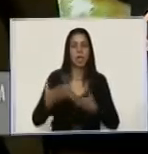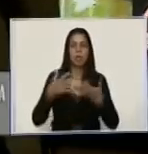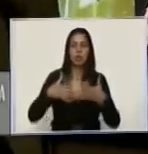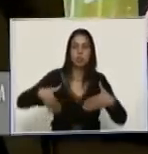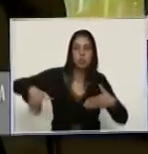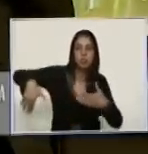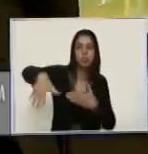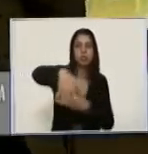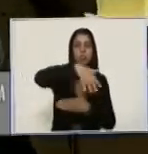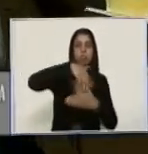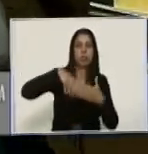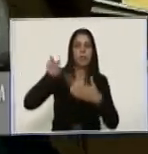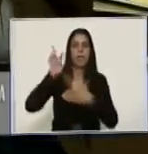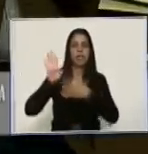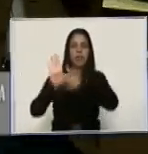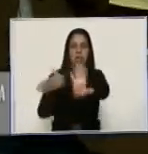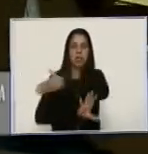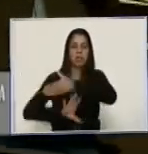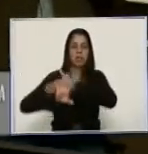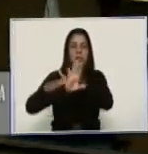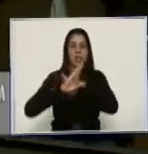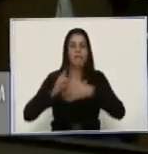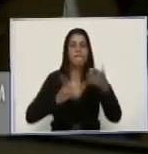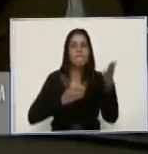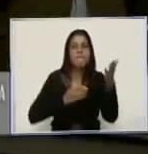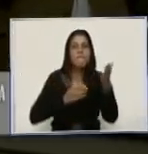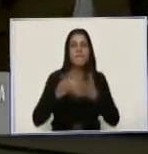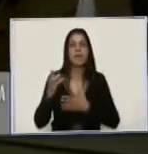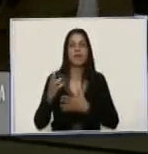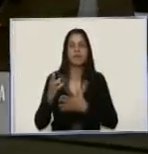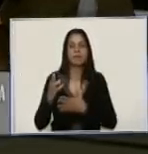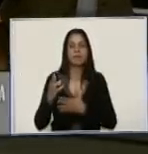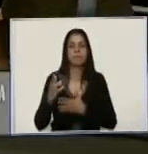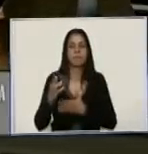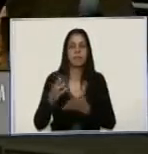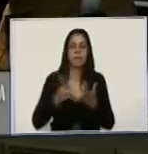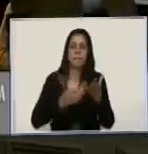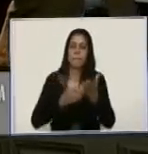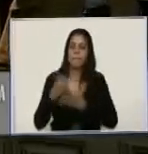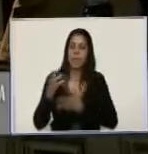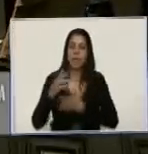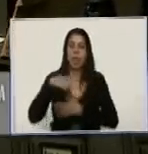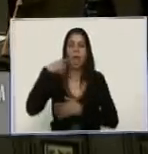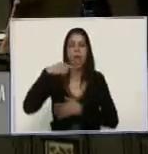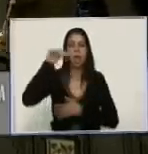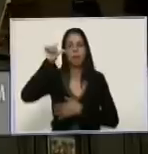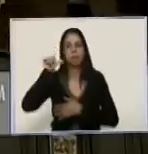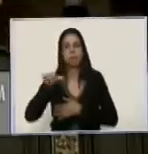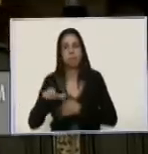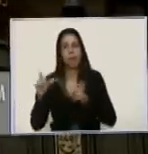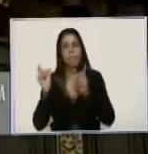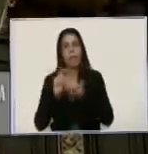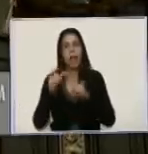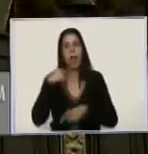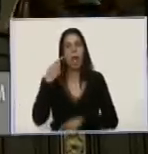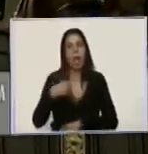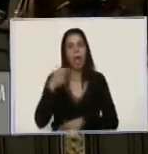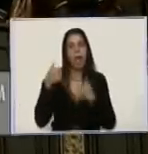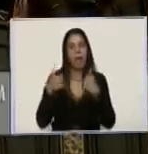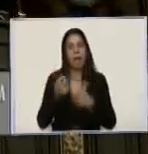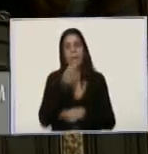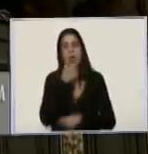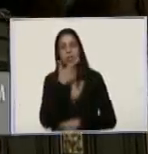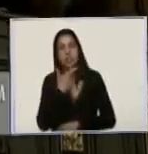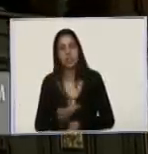territorial y la lealtad, más allá del discurso y de las palabras bonitas, con